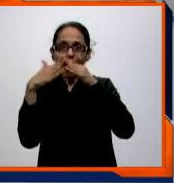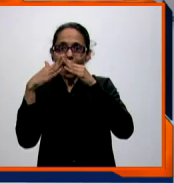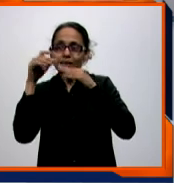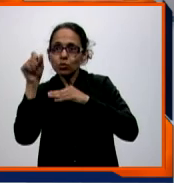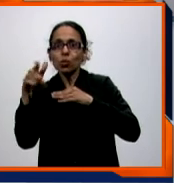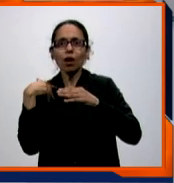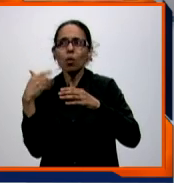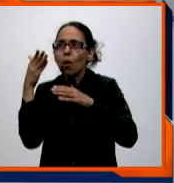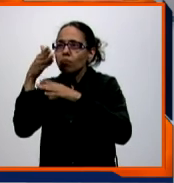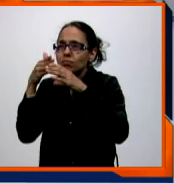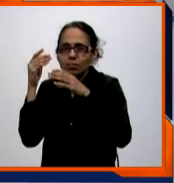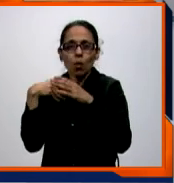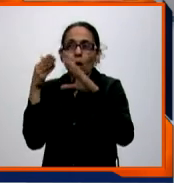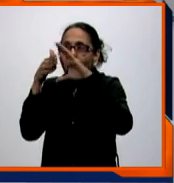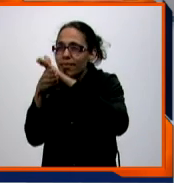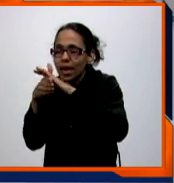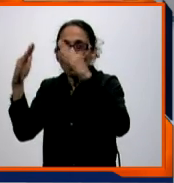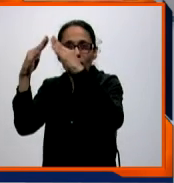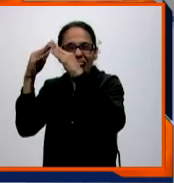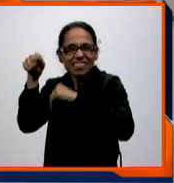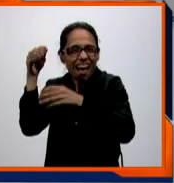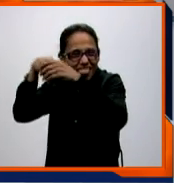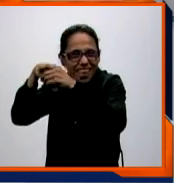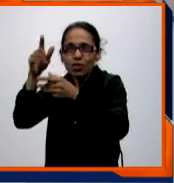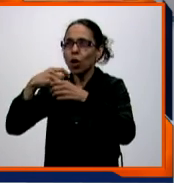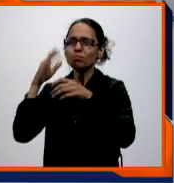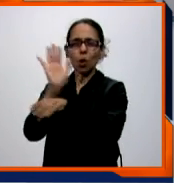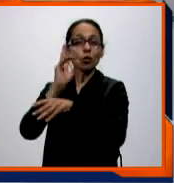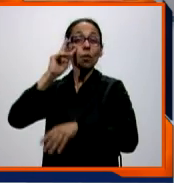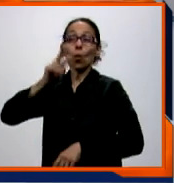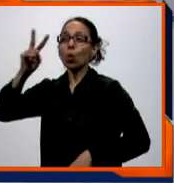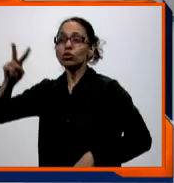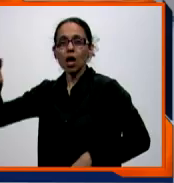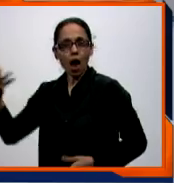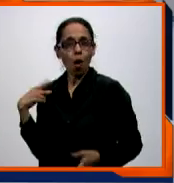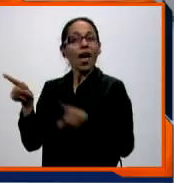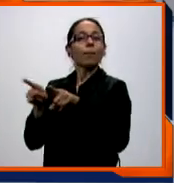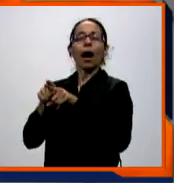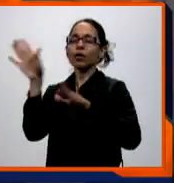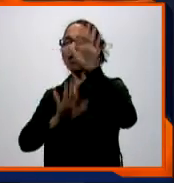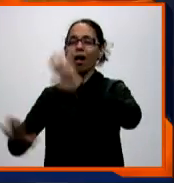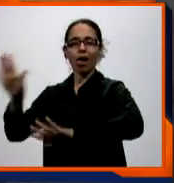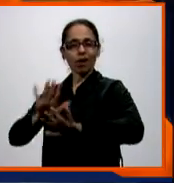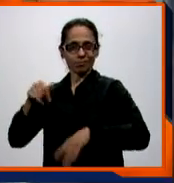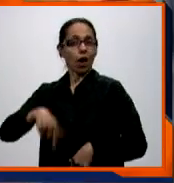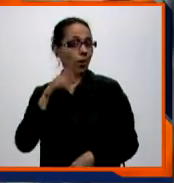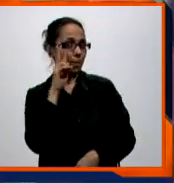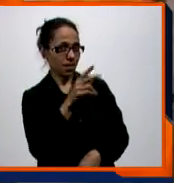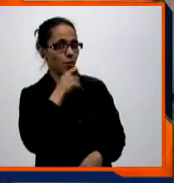tiene un gran museo que le ha hecho su hermano Oscar. Y allí estuvimos y aquí presentamos la nota con Daniel Bazambera.